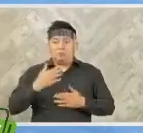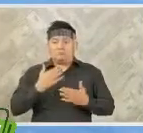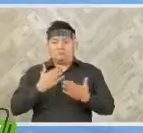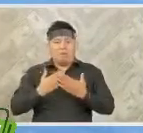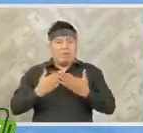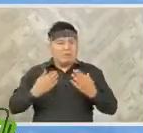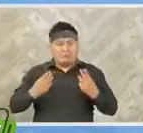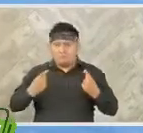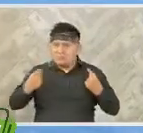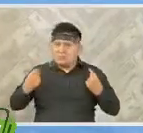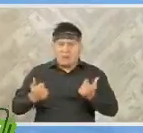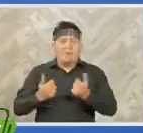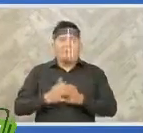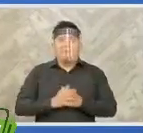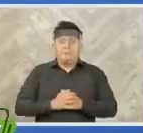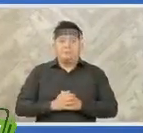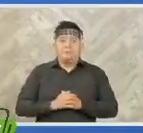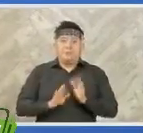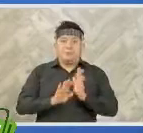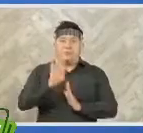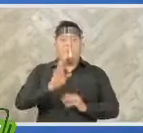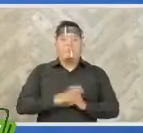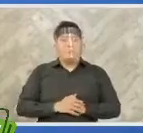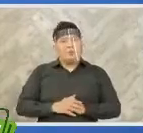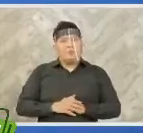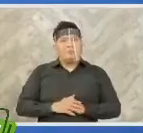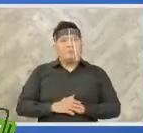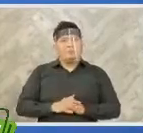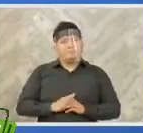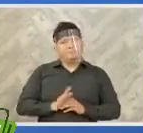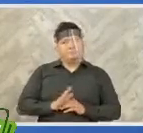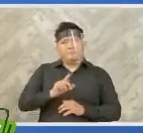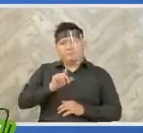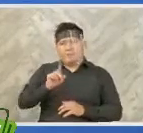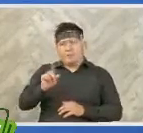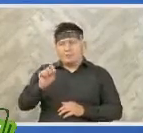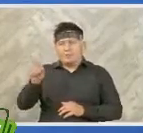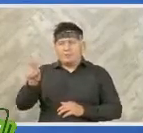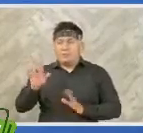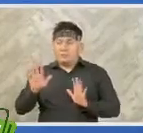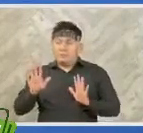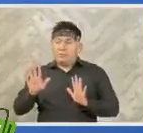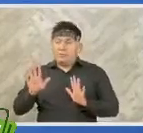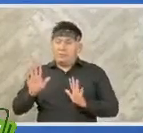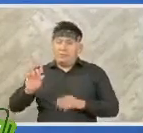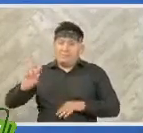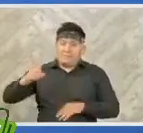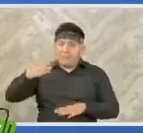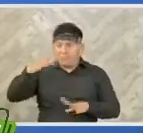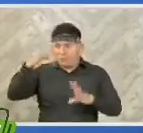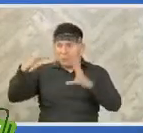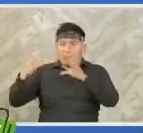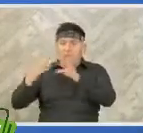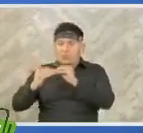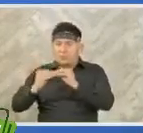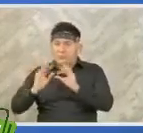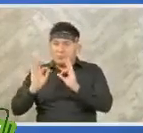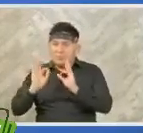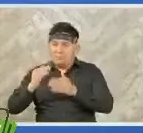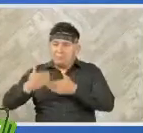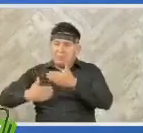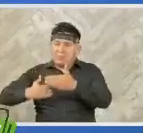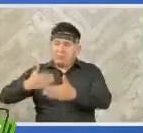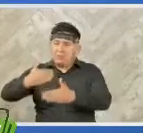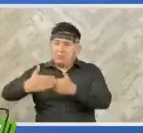pandemia. O sea que hubo primero como un acompañamiento gradual en todo este proceso de apertura, pero también una garantía